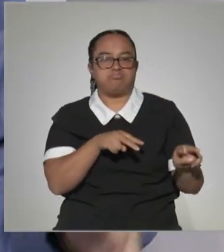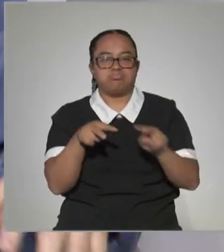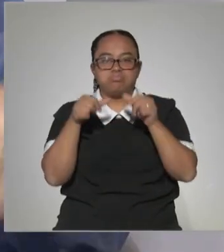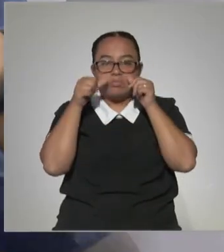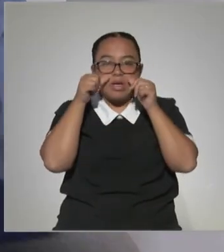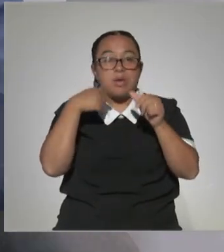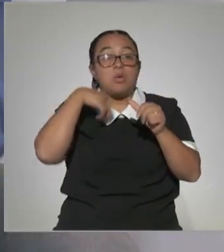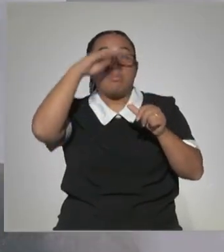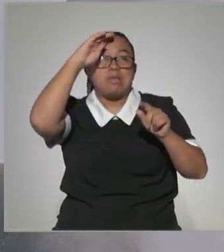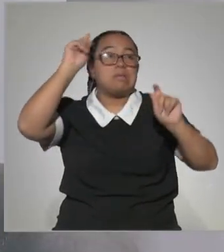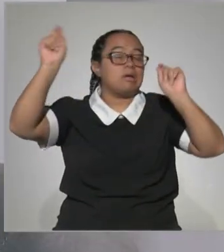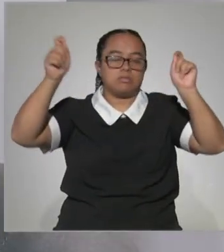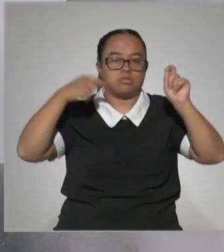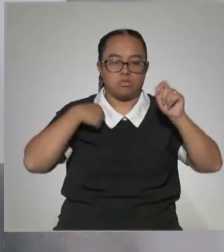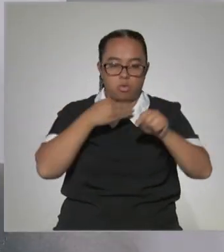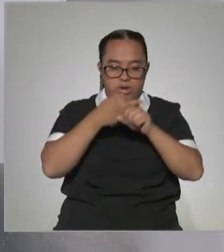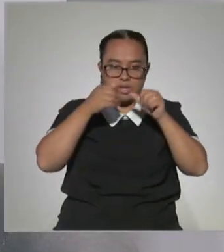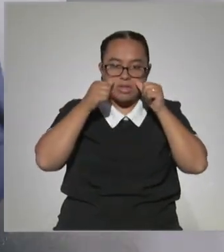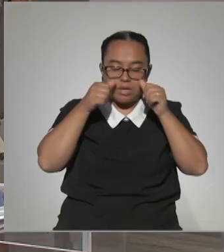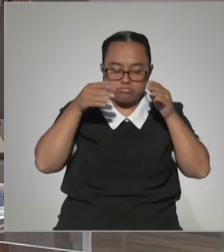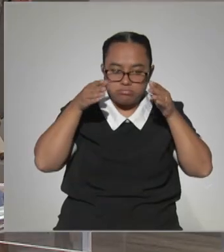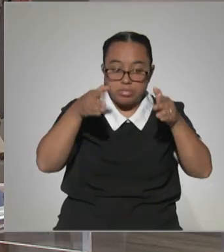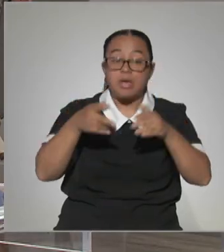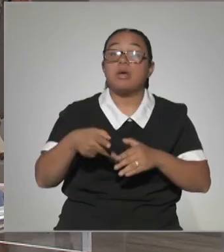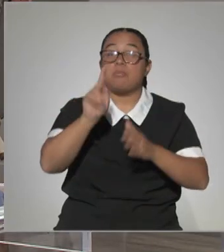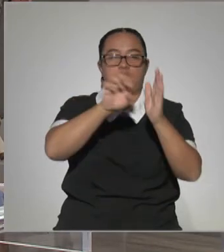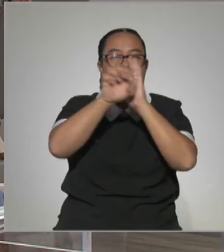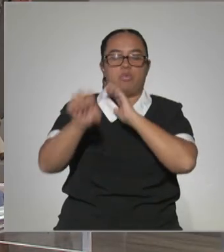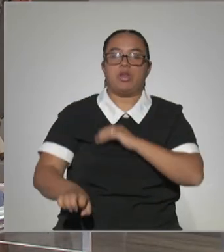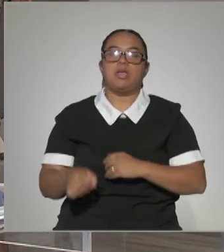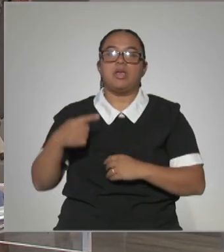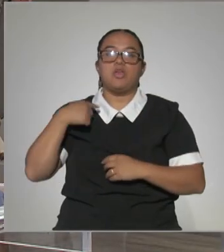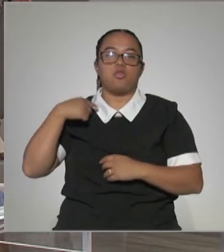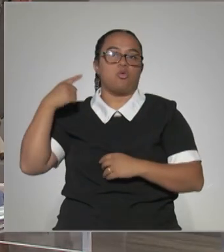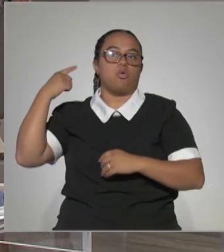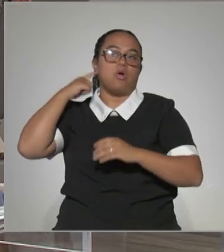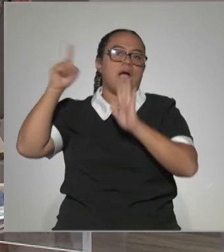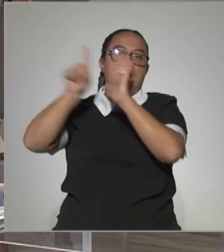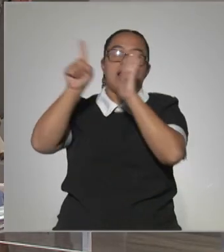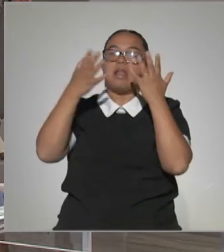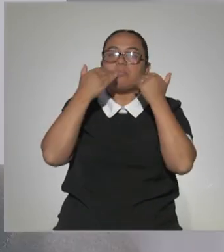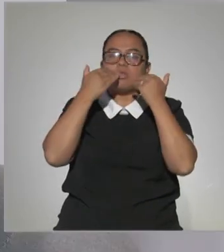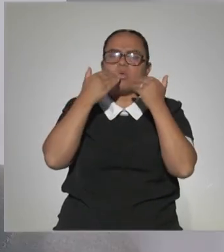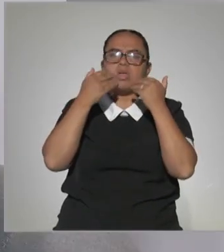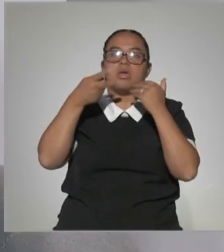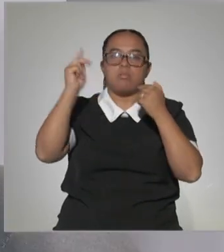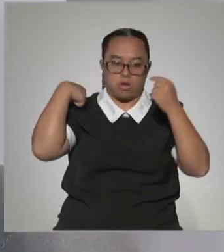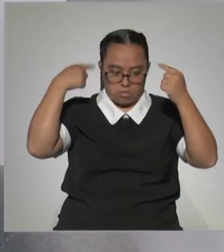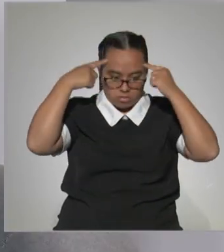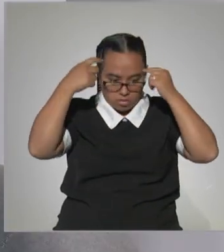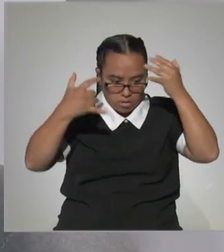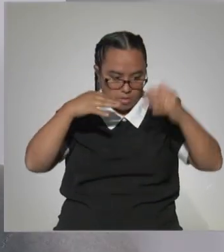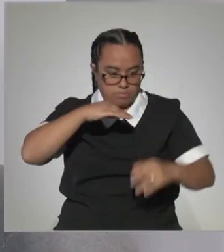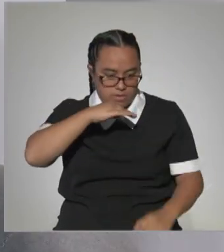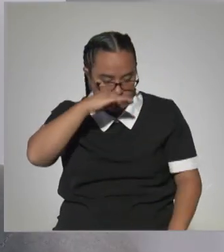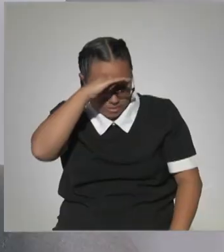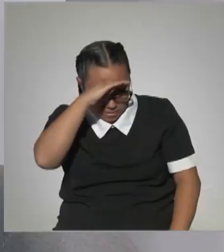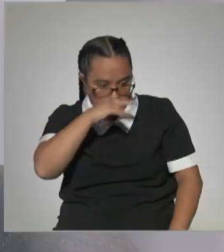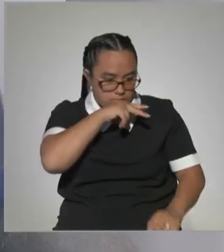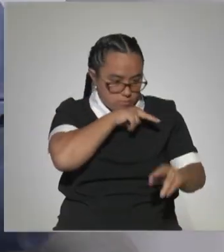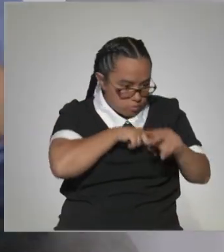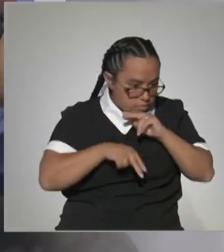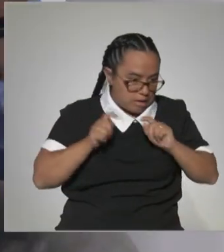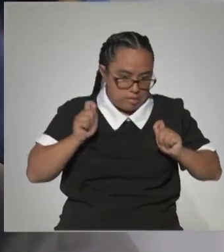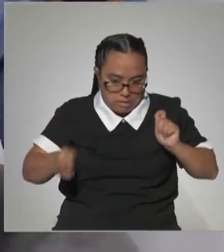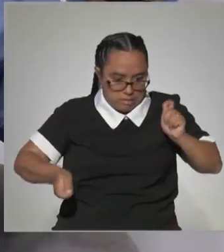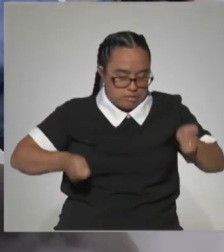viene cuando no hay alerta sísmica y yo estoy en la alerta sísmica, ¿no? Entonces ahí es cuando yo me empiezo a